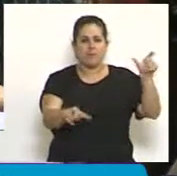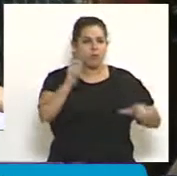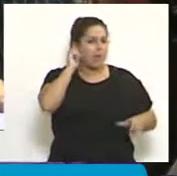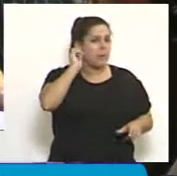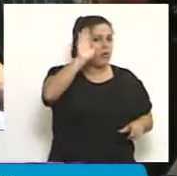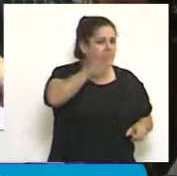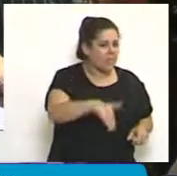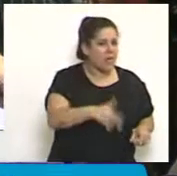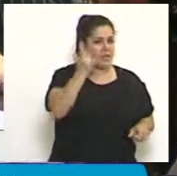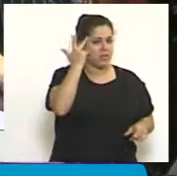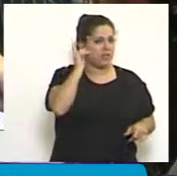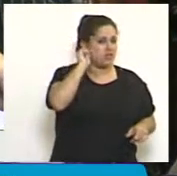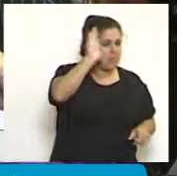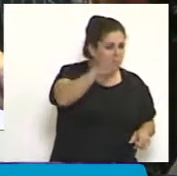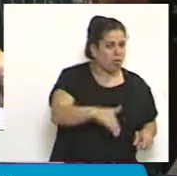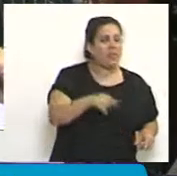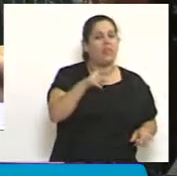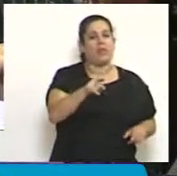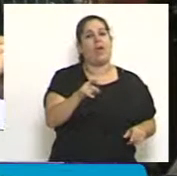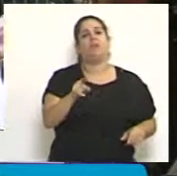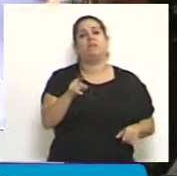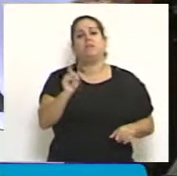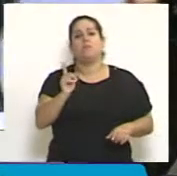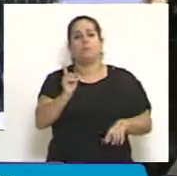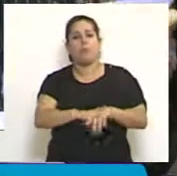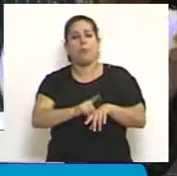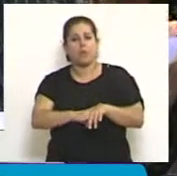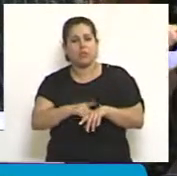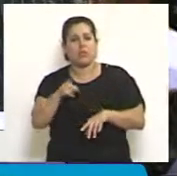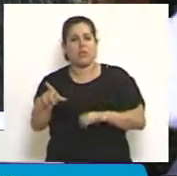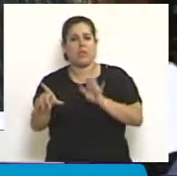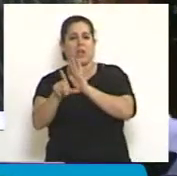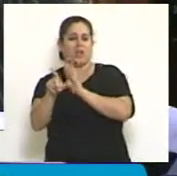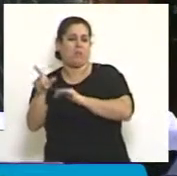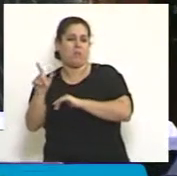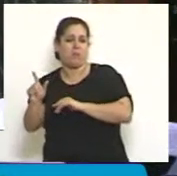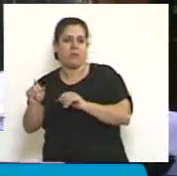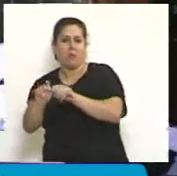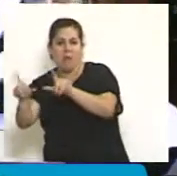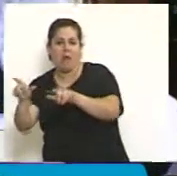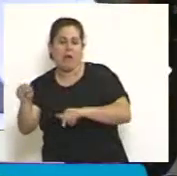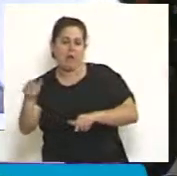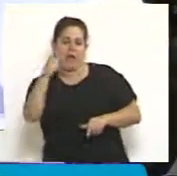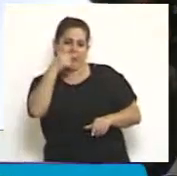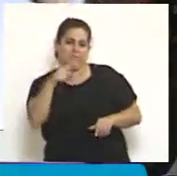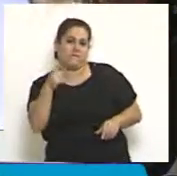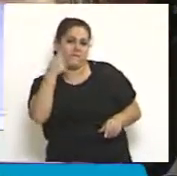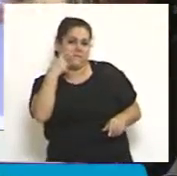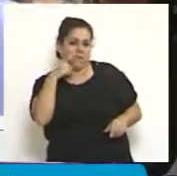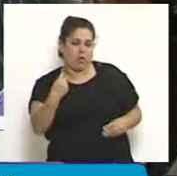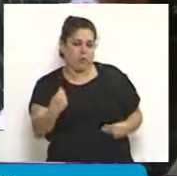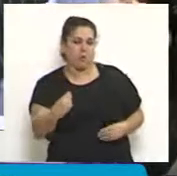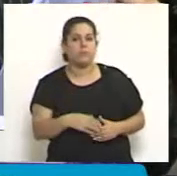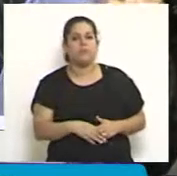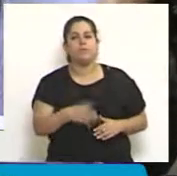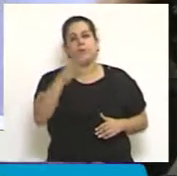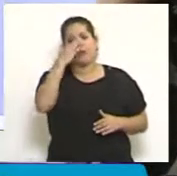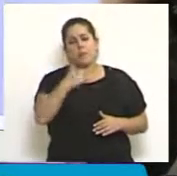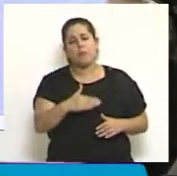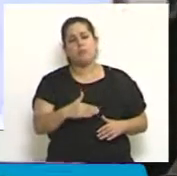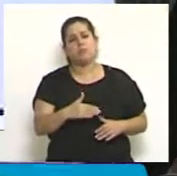como puede ser trata, narcotráfico, los delitos típicos. Competencia en materia federal en lo penal económico son